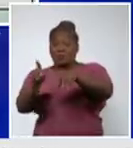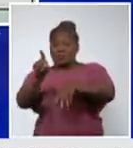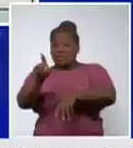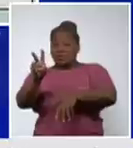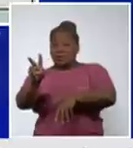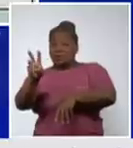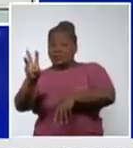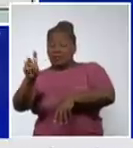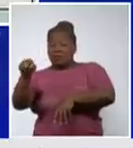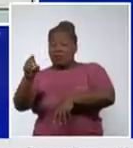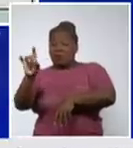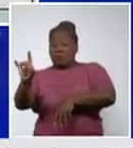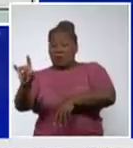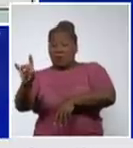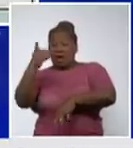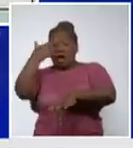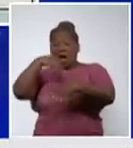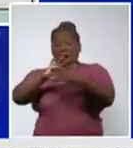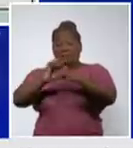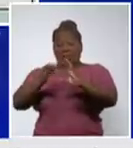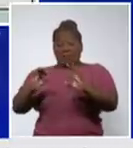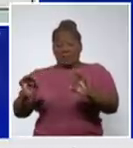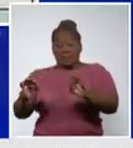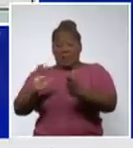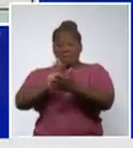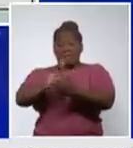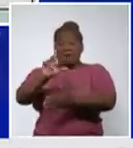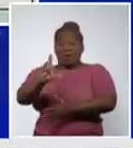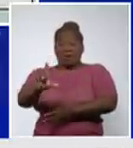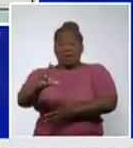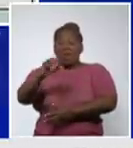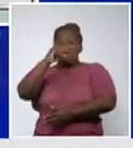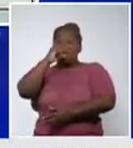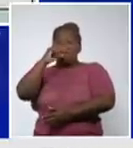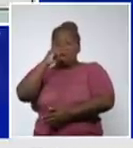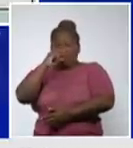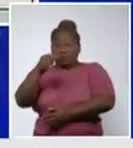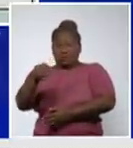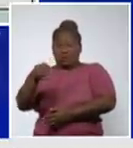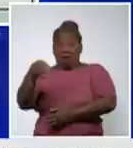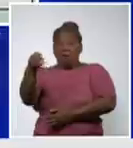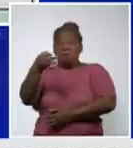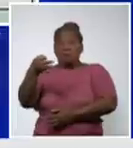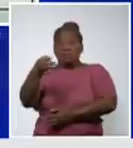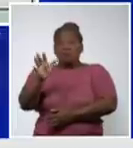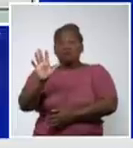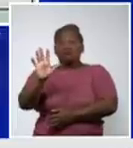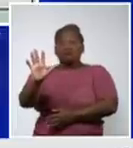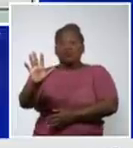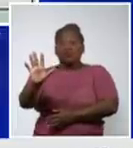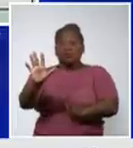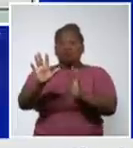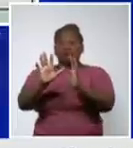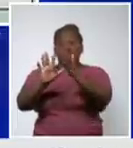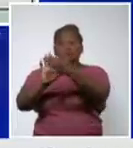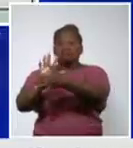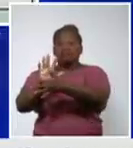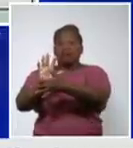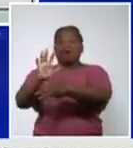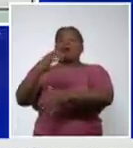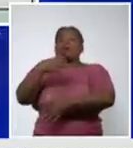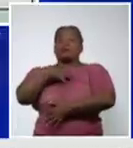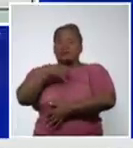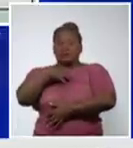123,9, Artemisa, Mariel y Bauta son los 5 municipios que tienen unas